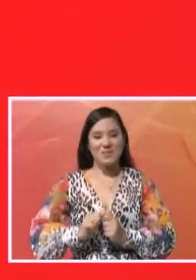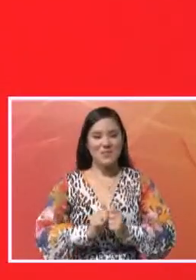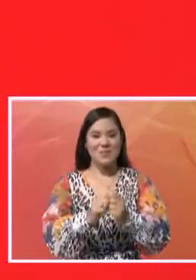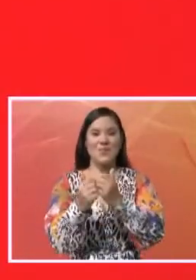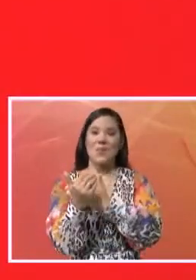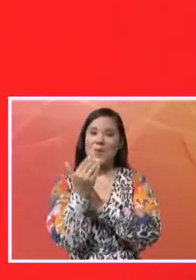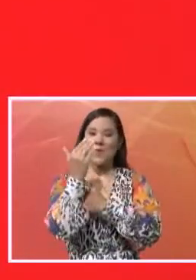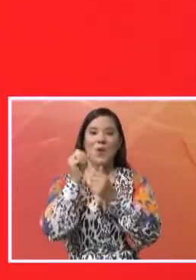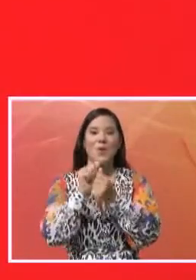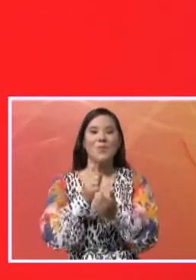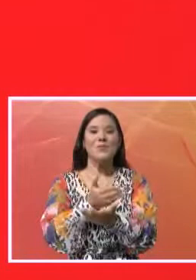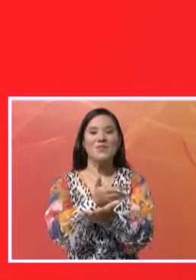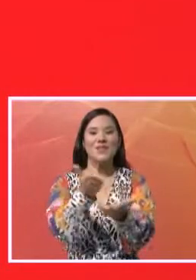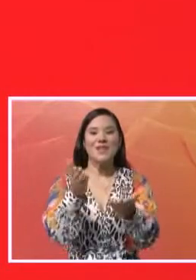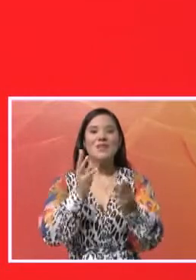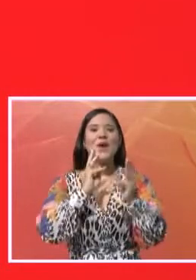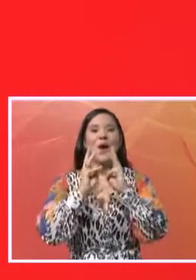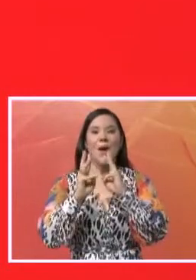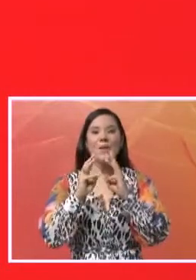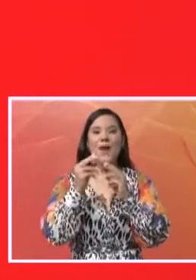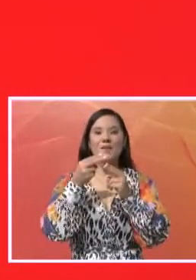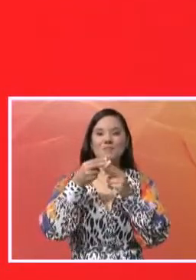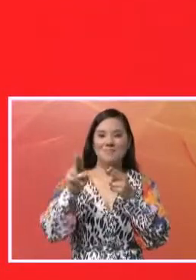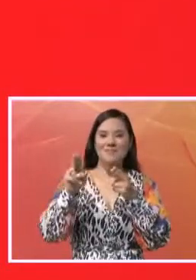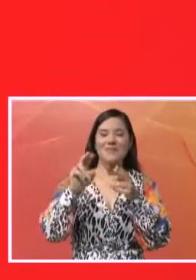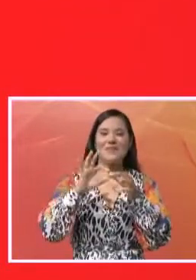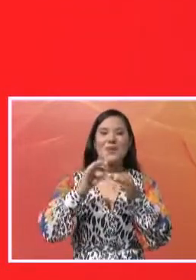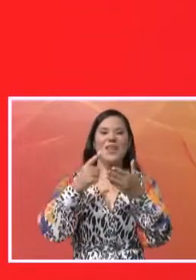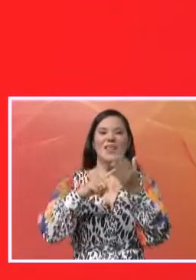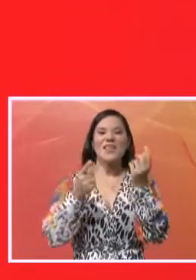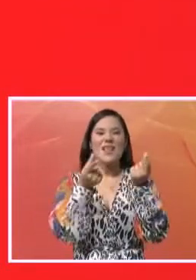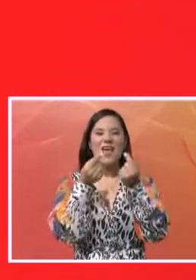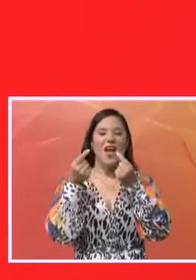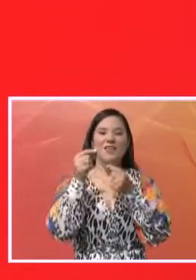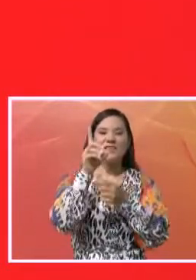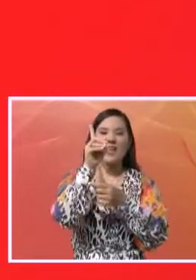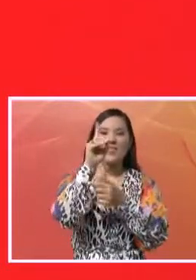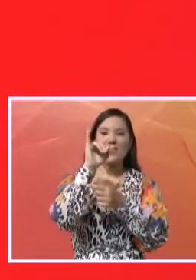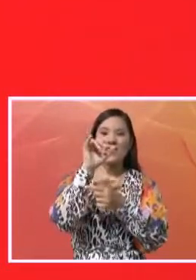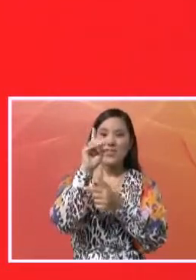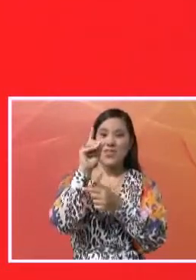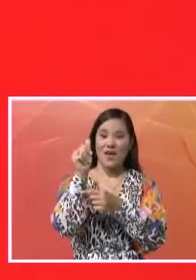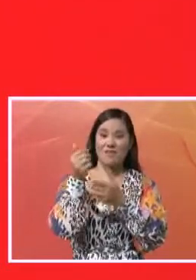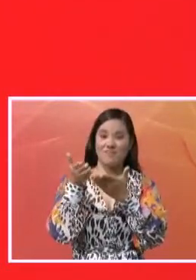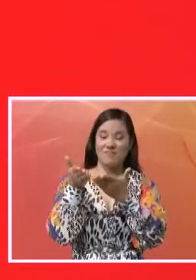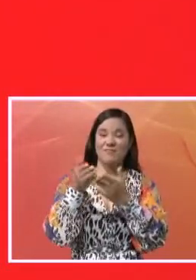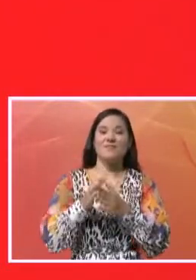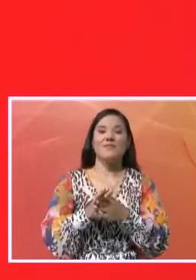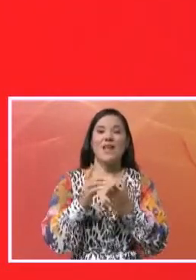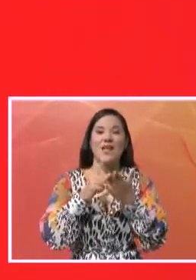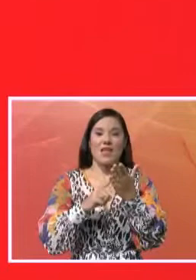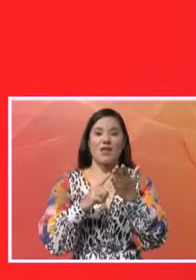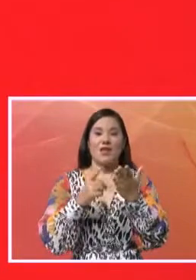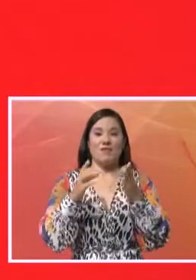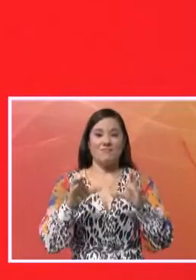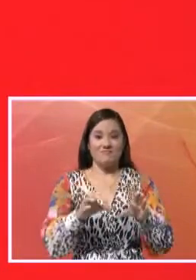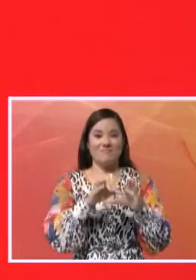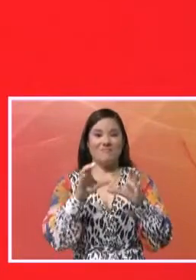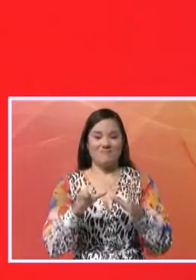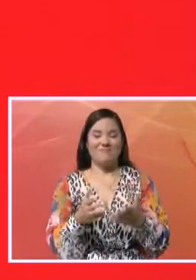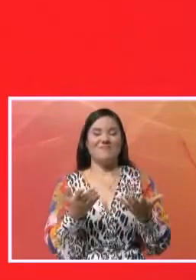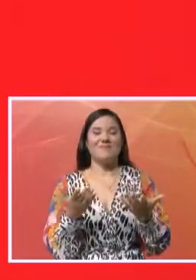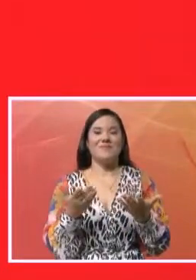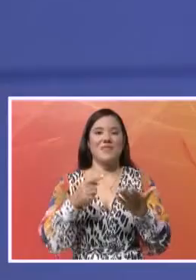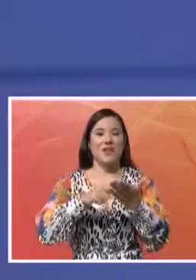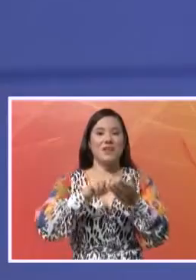mañana de hoy con ustedes y podrán darle un poquito sobre el rol de la ddi de lo que venimos trabajando desde que asumimos la gestión claro principalmente